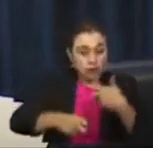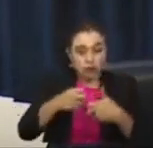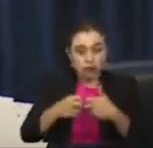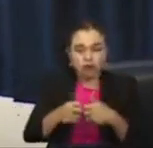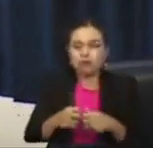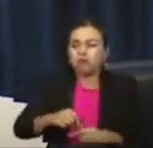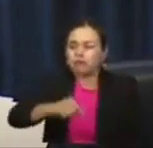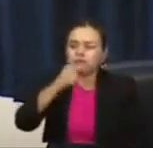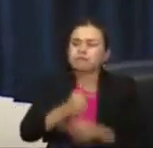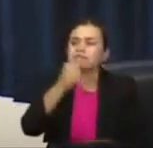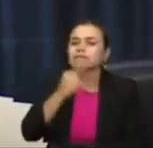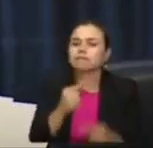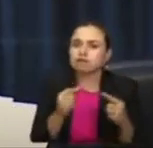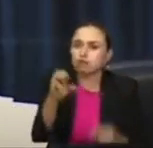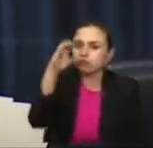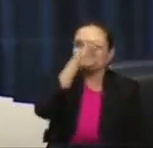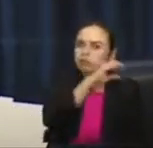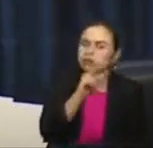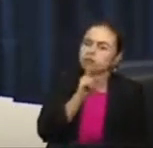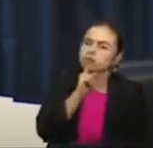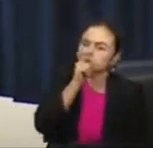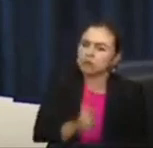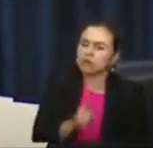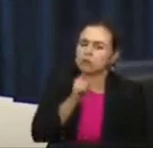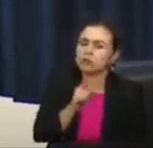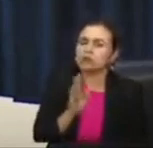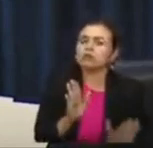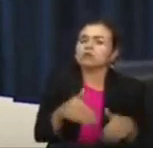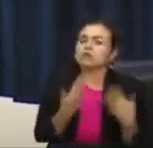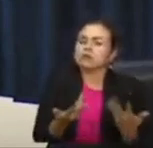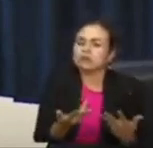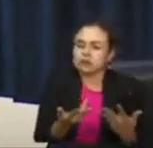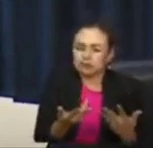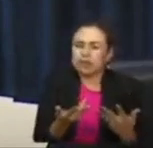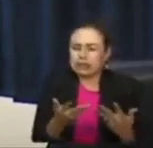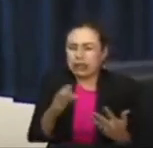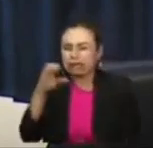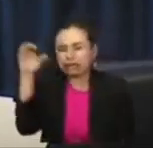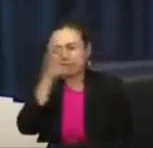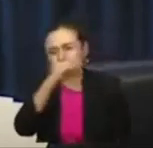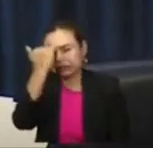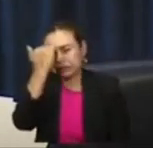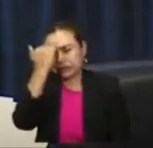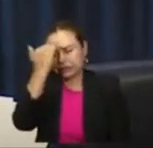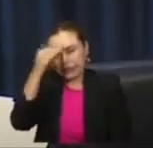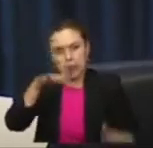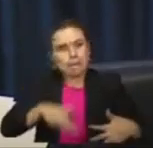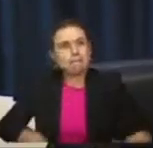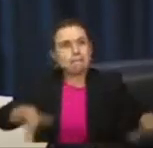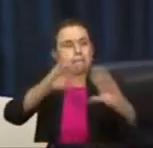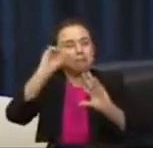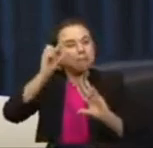concretaron a manera de concesiones o a manera de desconcentración de la realidad estatal en